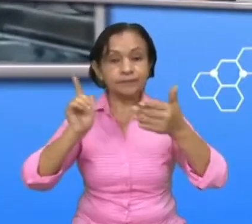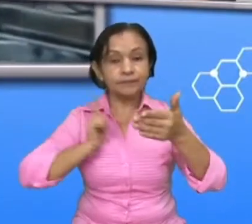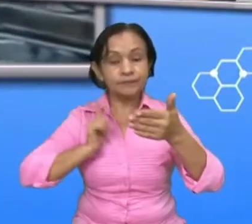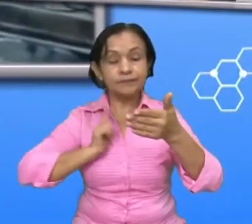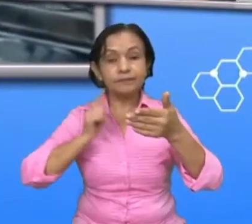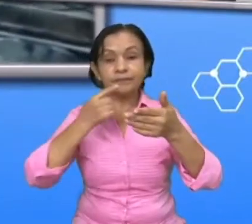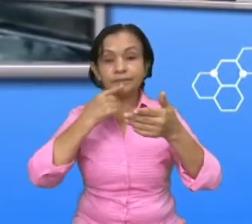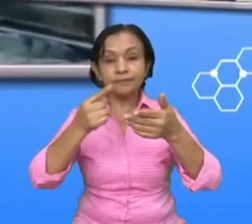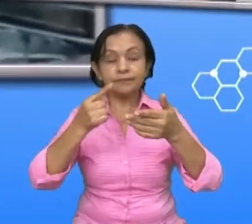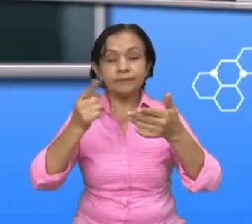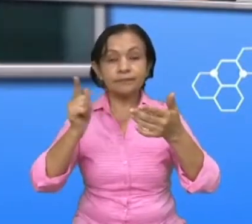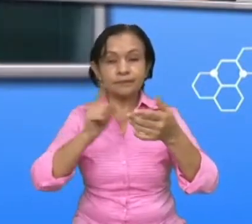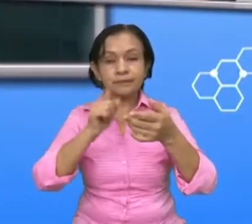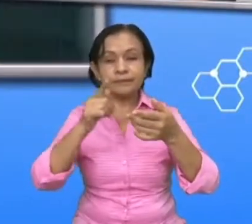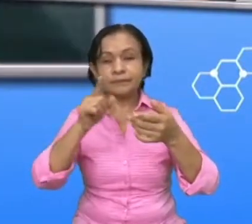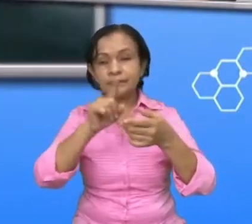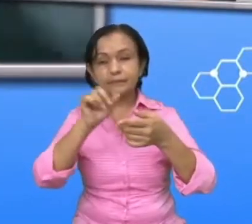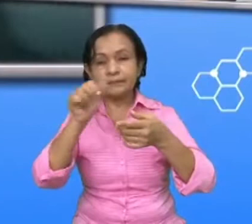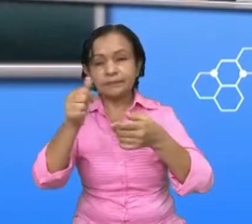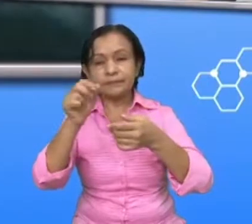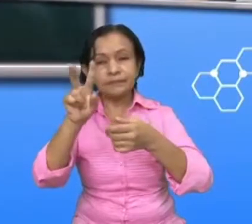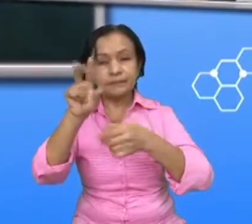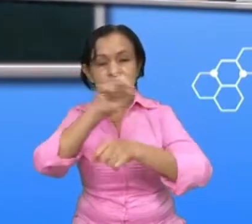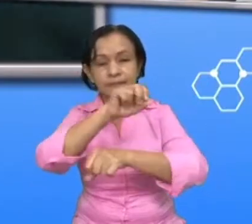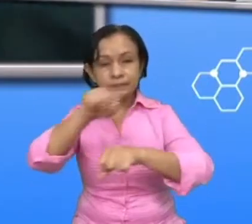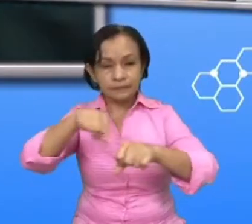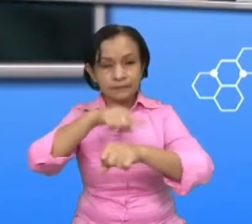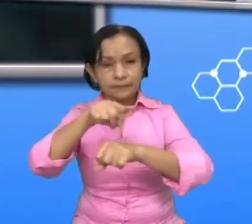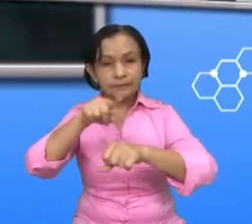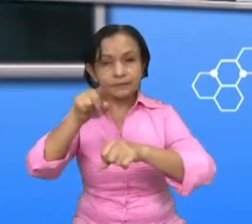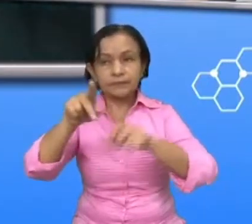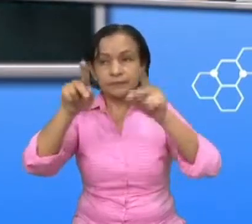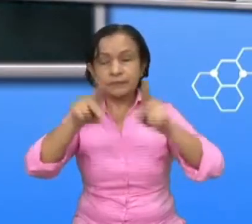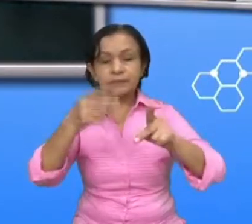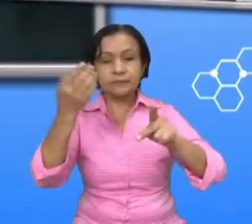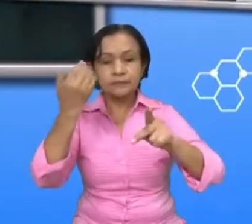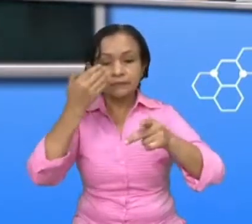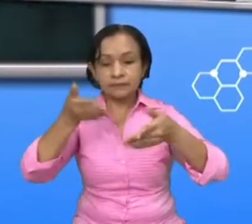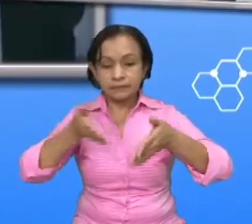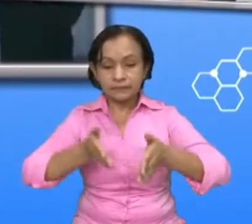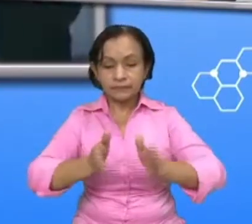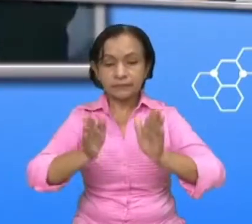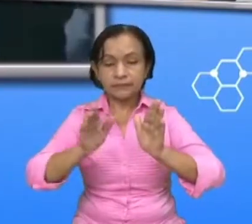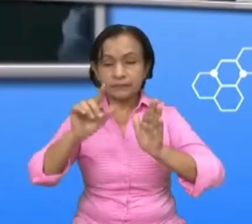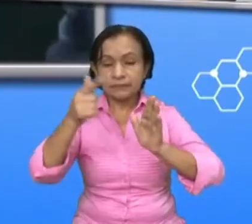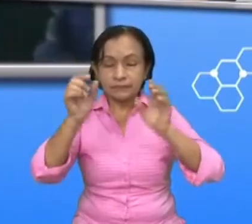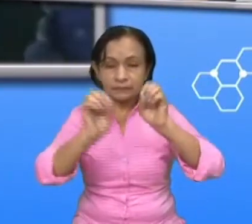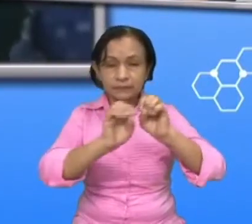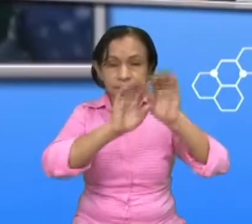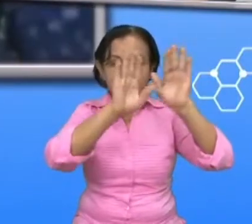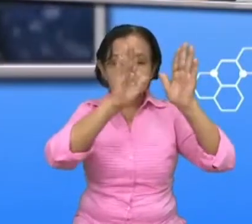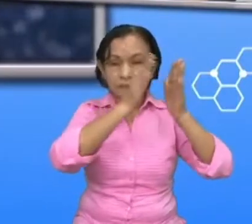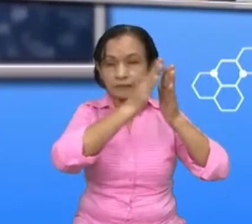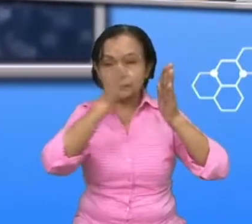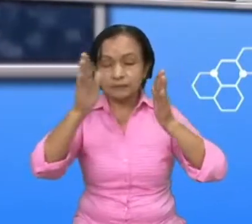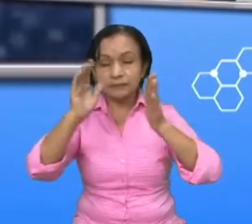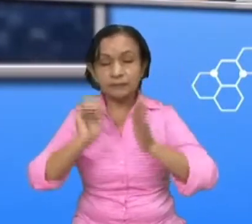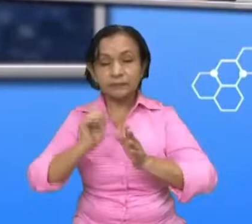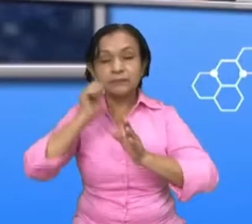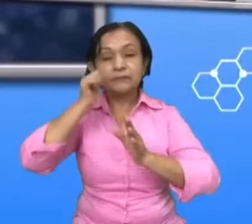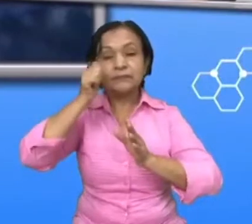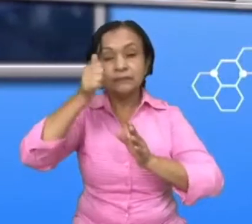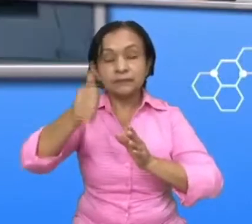que tienen estipulado ellos son de 16 a 20 horas. Es decir, una paciente que nace a las 7 de la mañana tienen hasta el